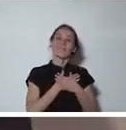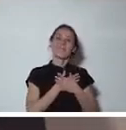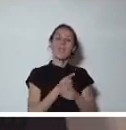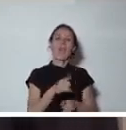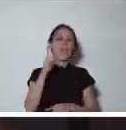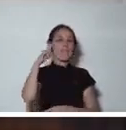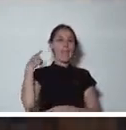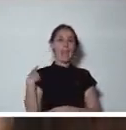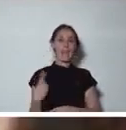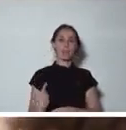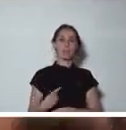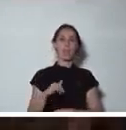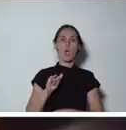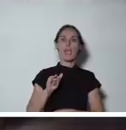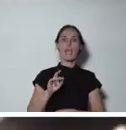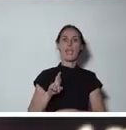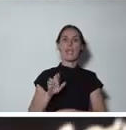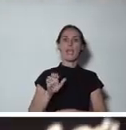Muchísimas